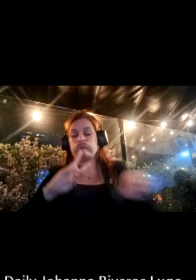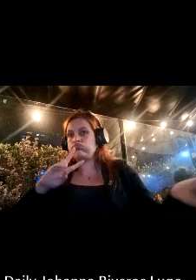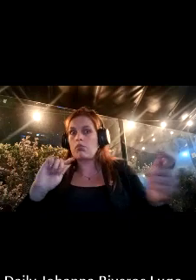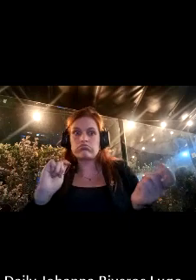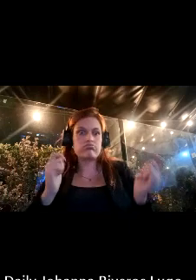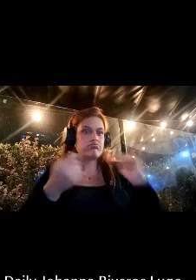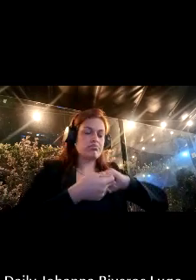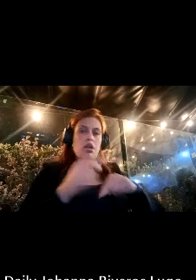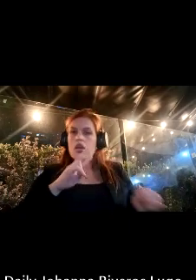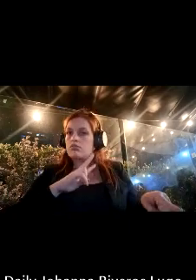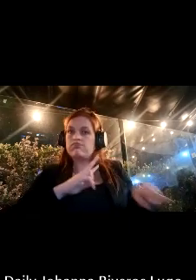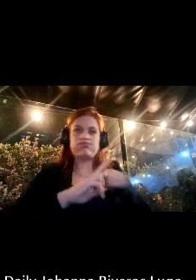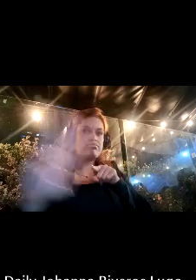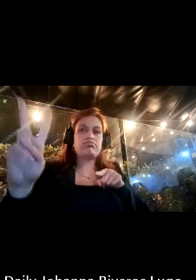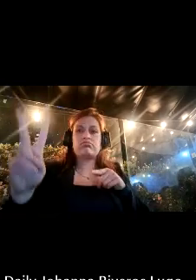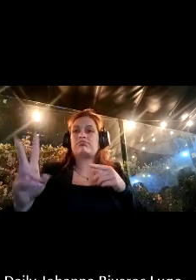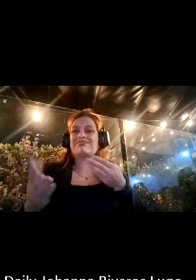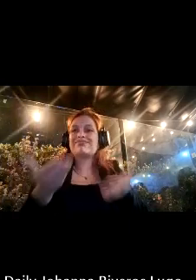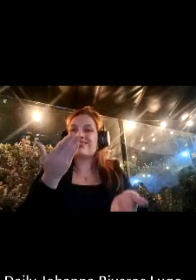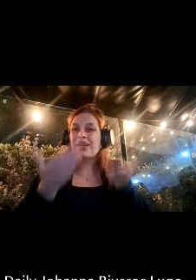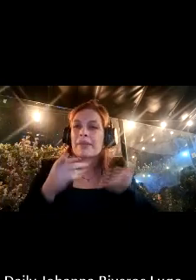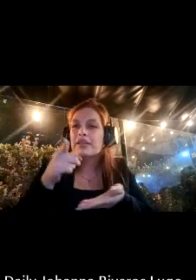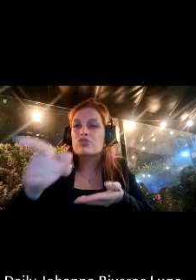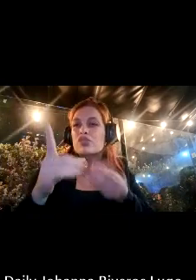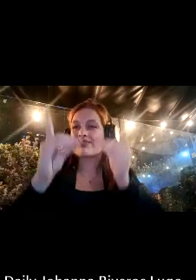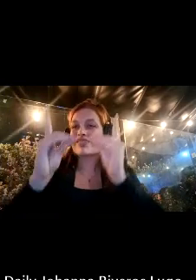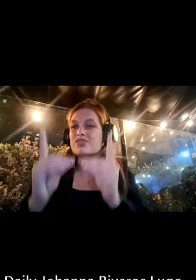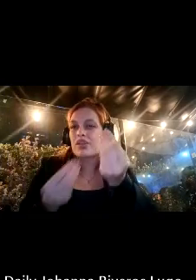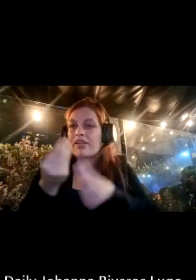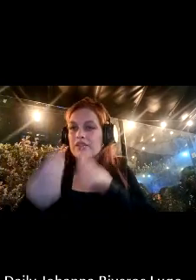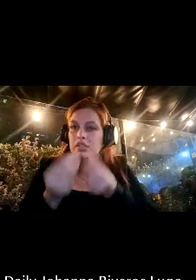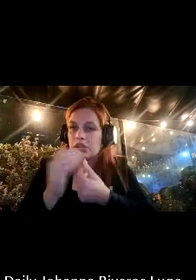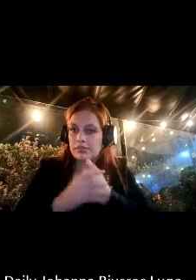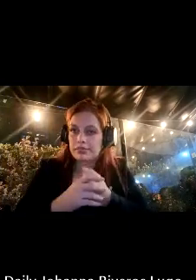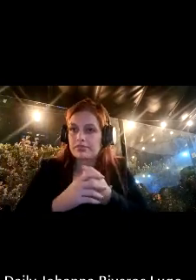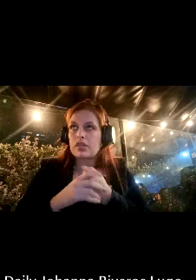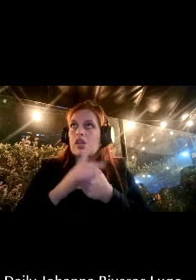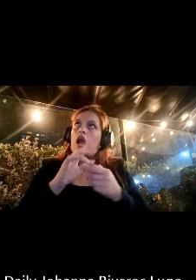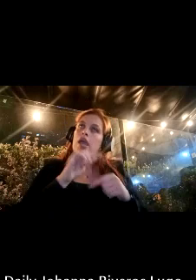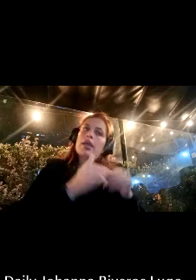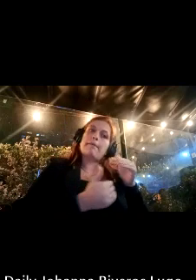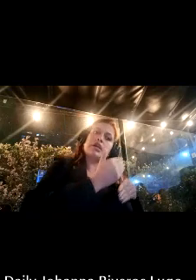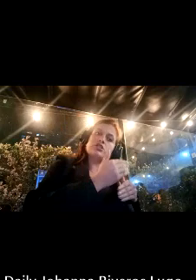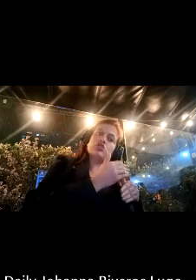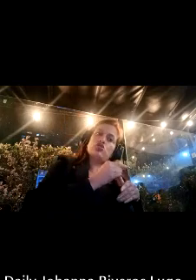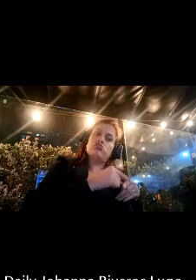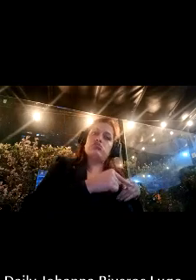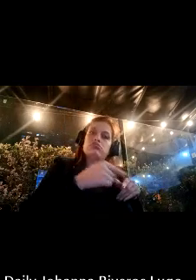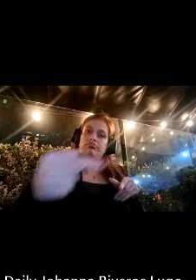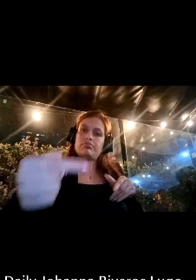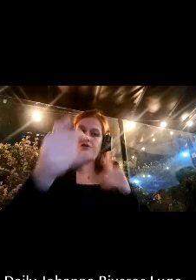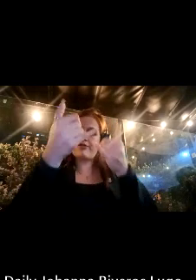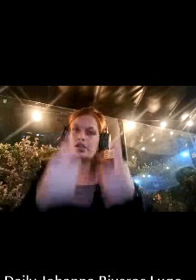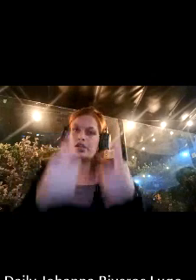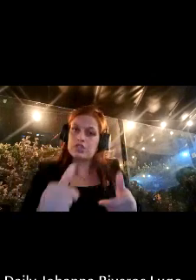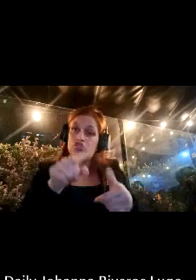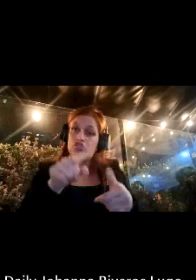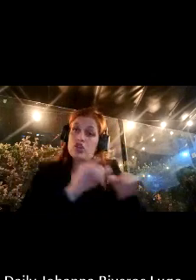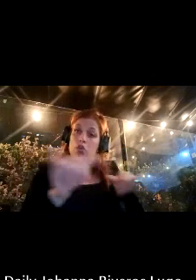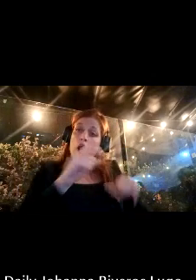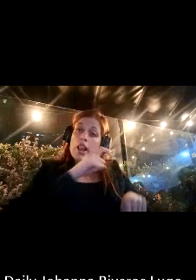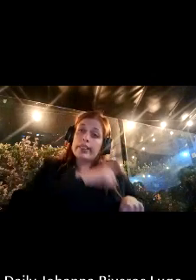¿sí? Responder como esas preguntas y al final una conclusión. Se cumplió la hipótesis. Al principio,